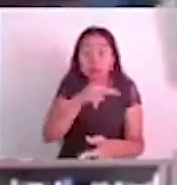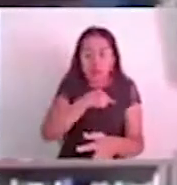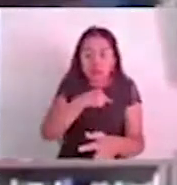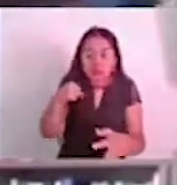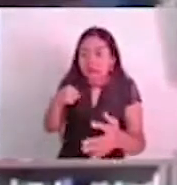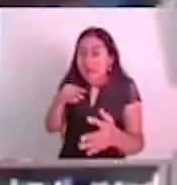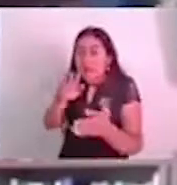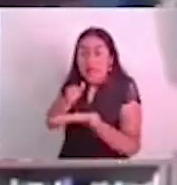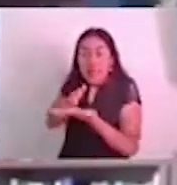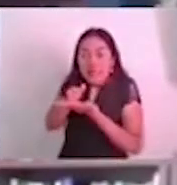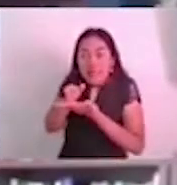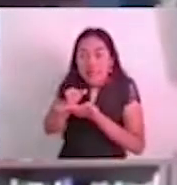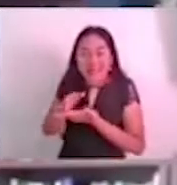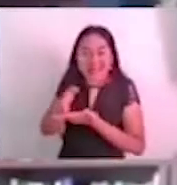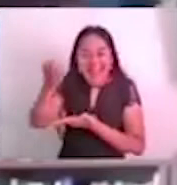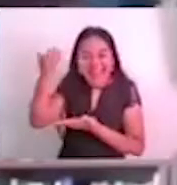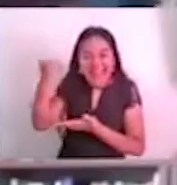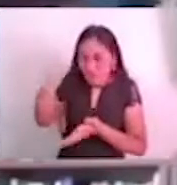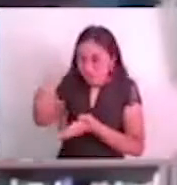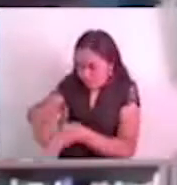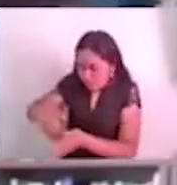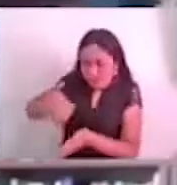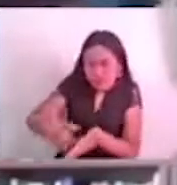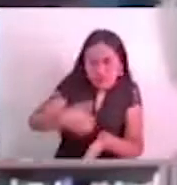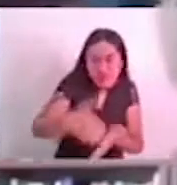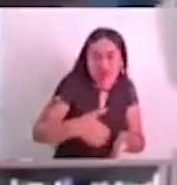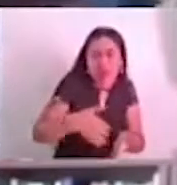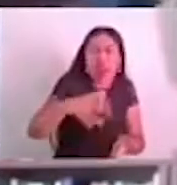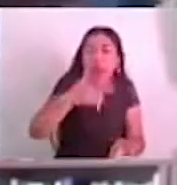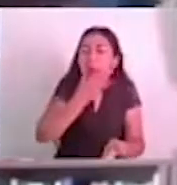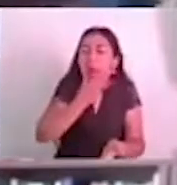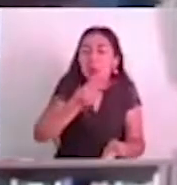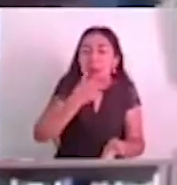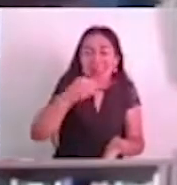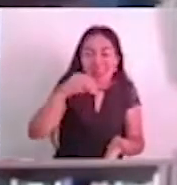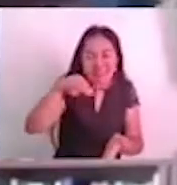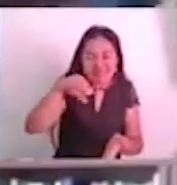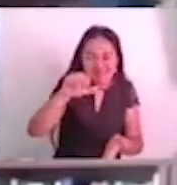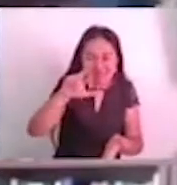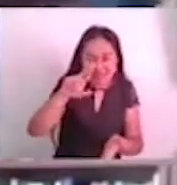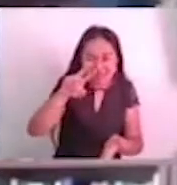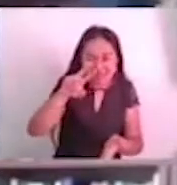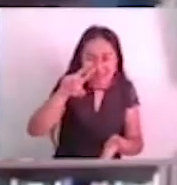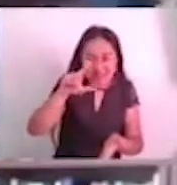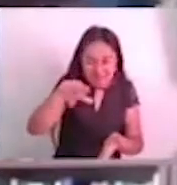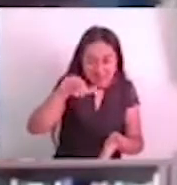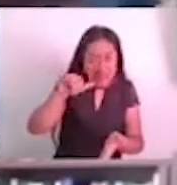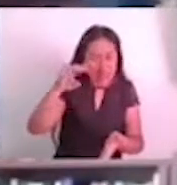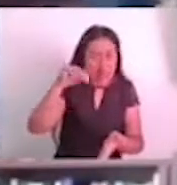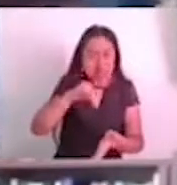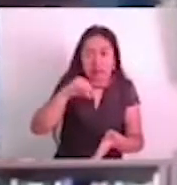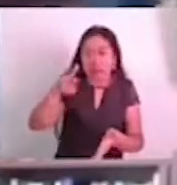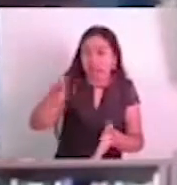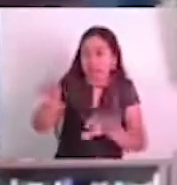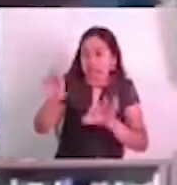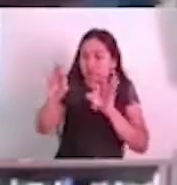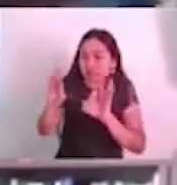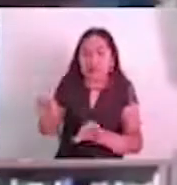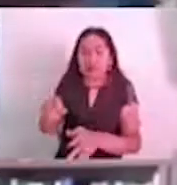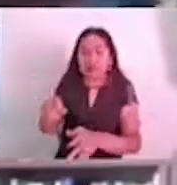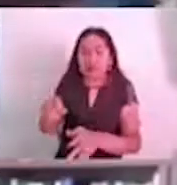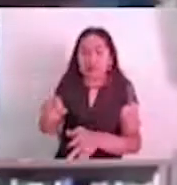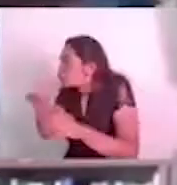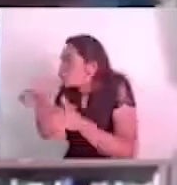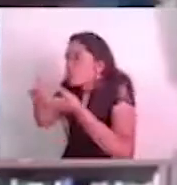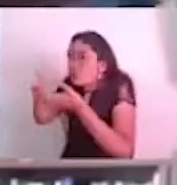excavó el arquitecto Marquina, mi querido maestro, es una experiencia maravillosa. Es decir, te metes a un túnel.